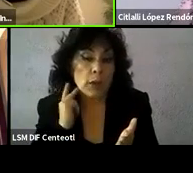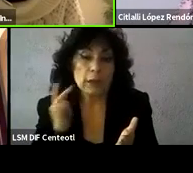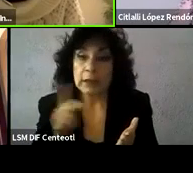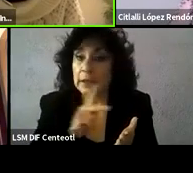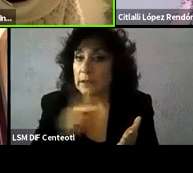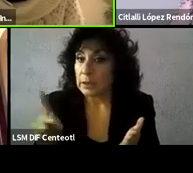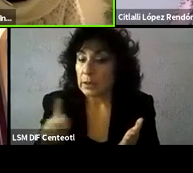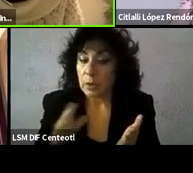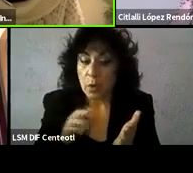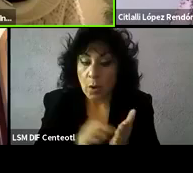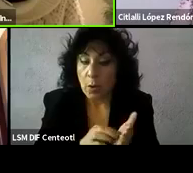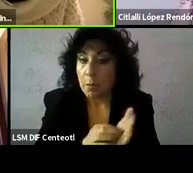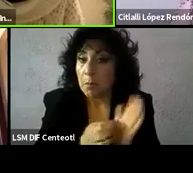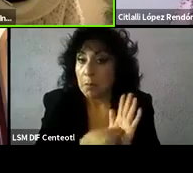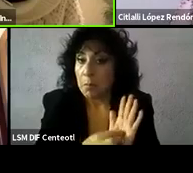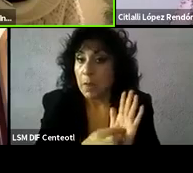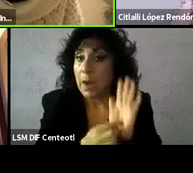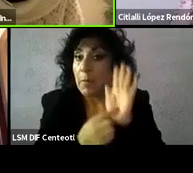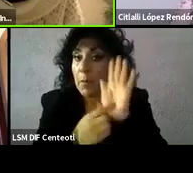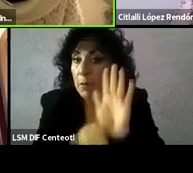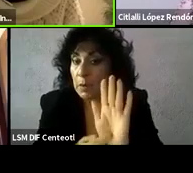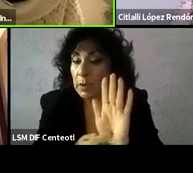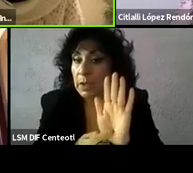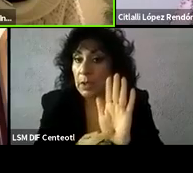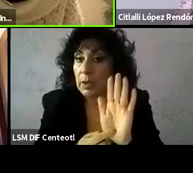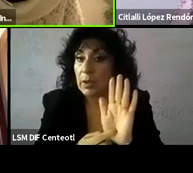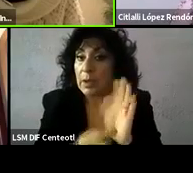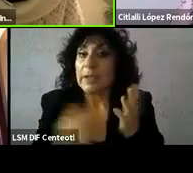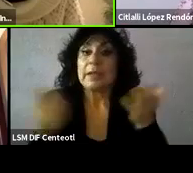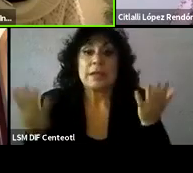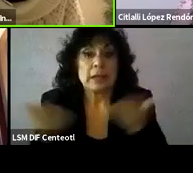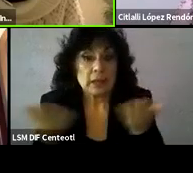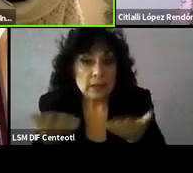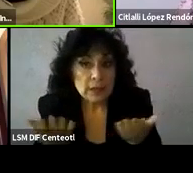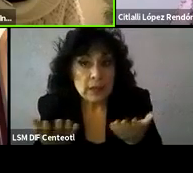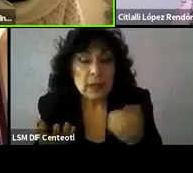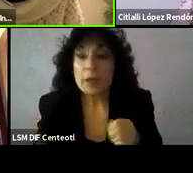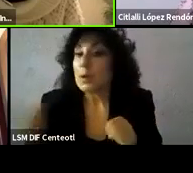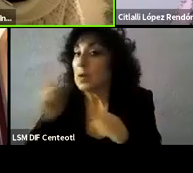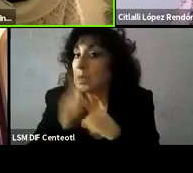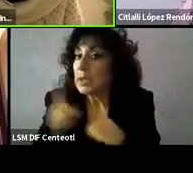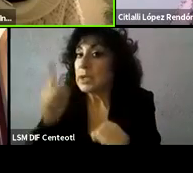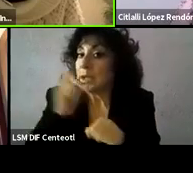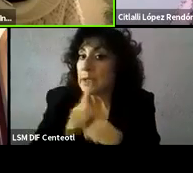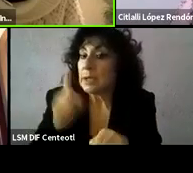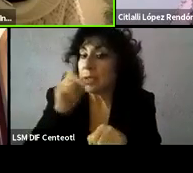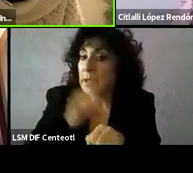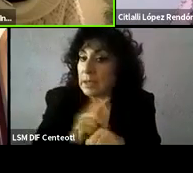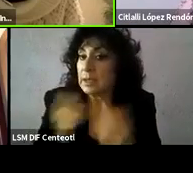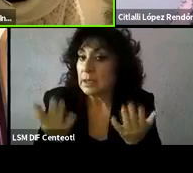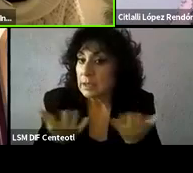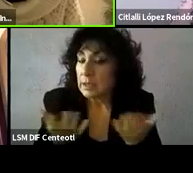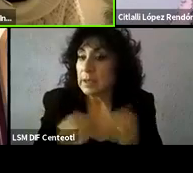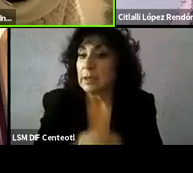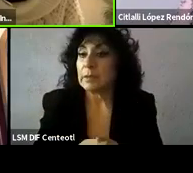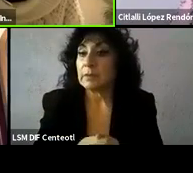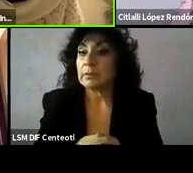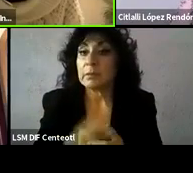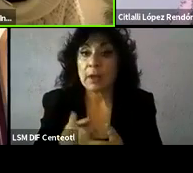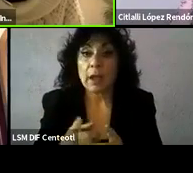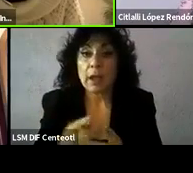día a día, ¿no? A lo que viven las personas. Y para eso hay que preguntarles y para eso hay que acercarnos y también pues hay que saber cómo lo